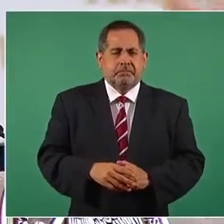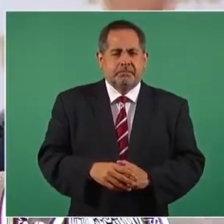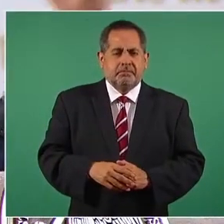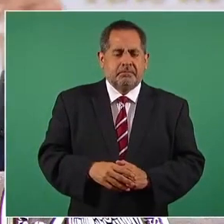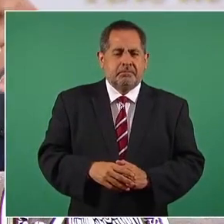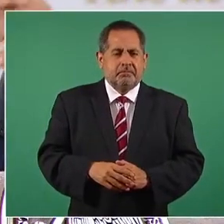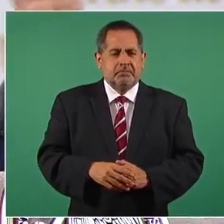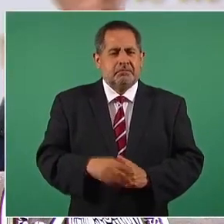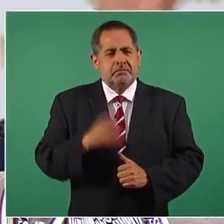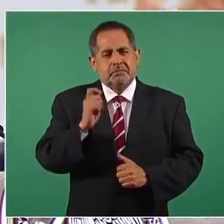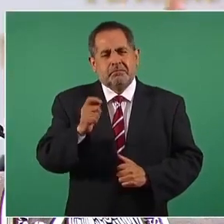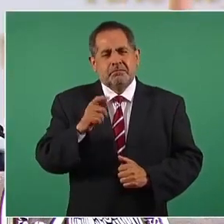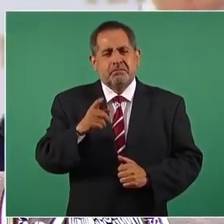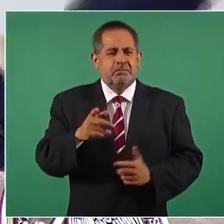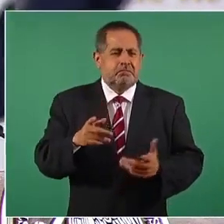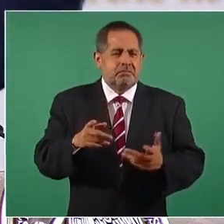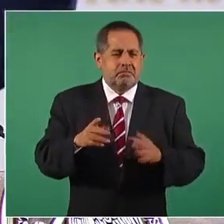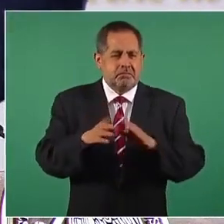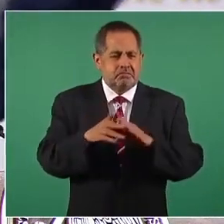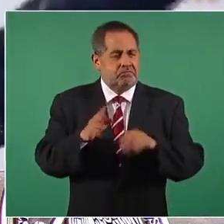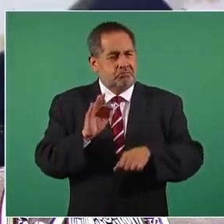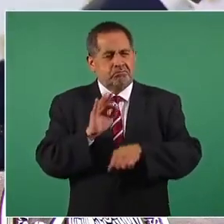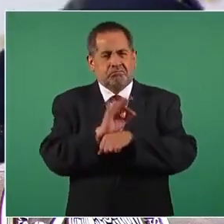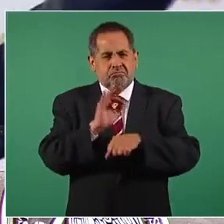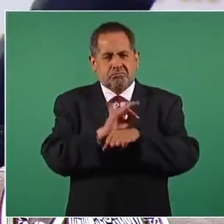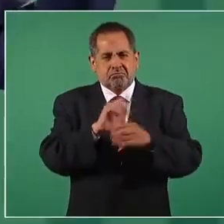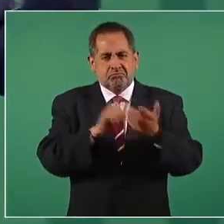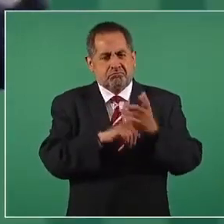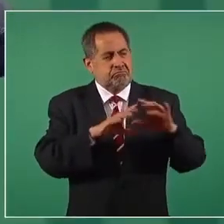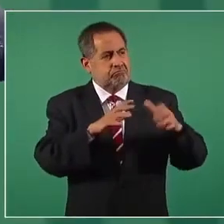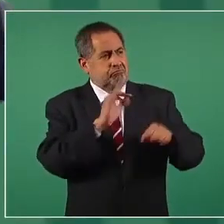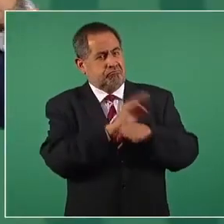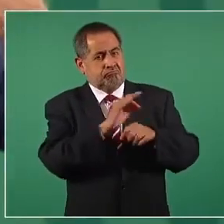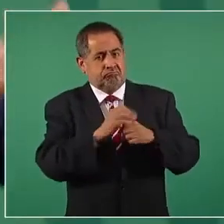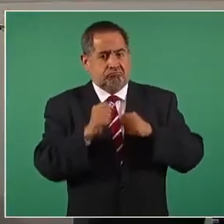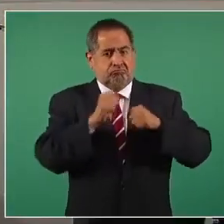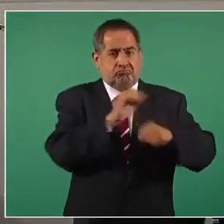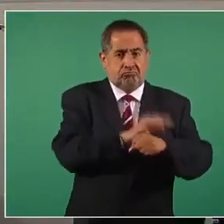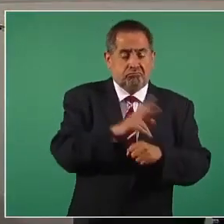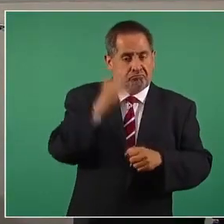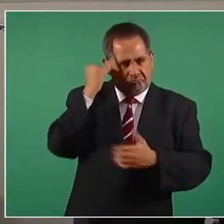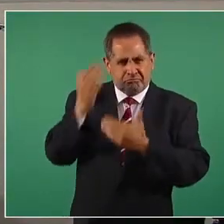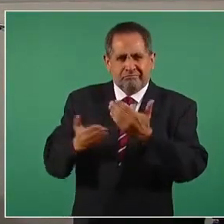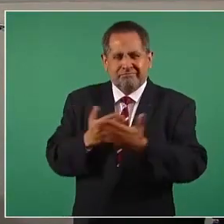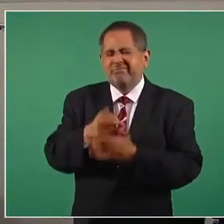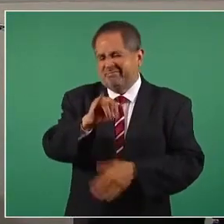Y no los vemos aquí tampoco. No dejas de defender a los potentados. No, yo no defiendo a los.